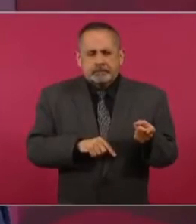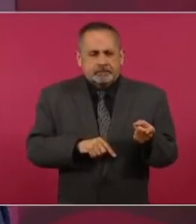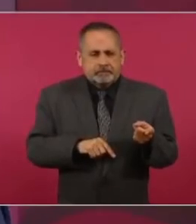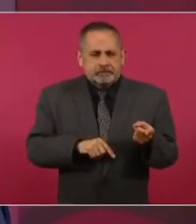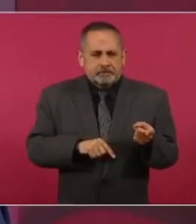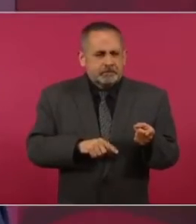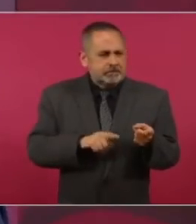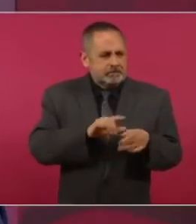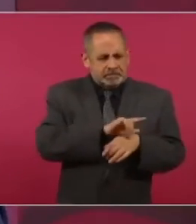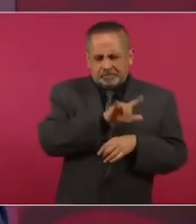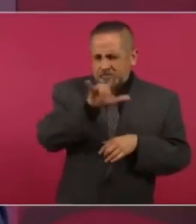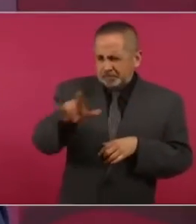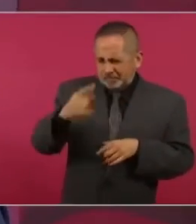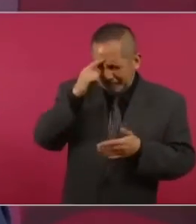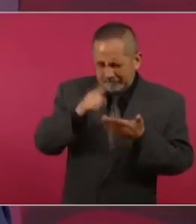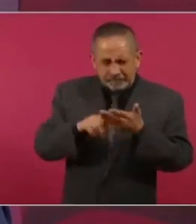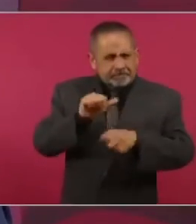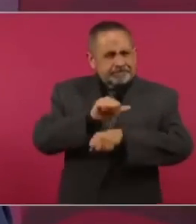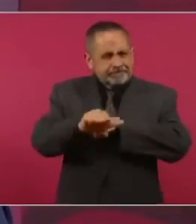Argentina,